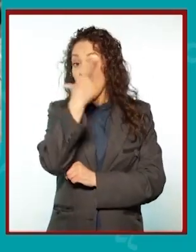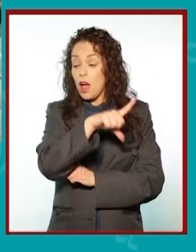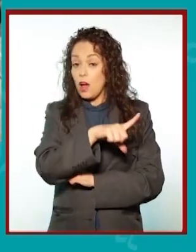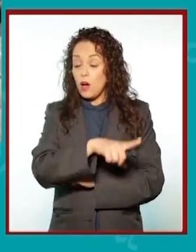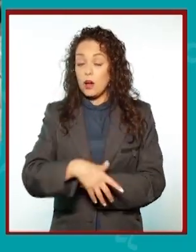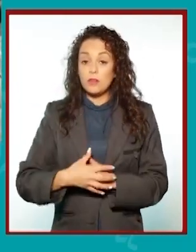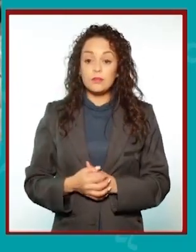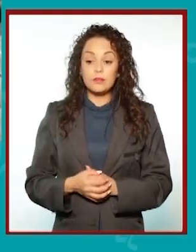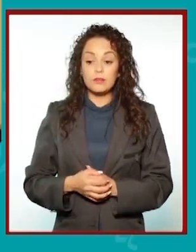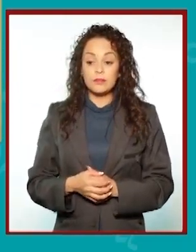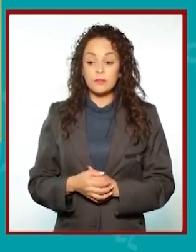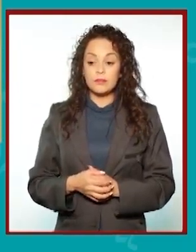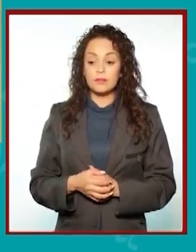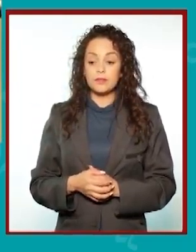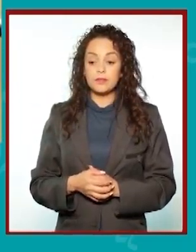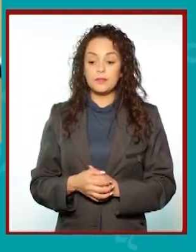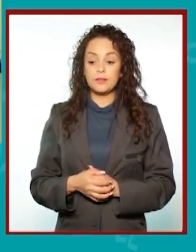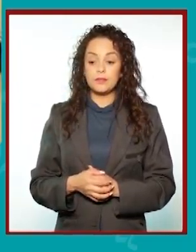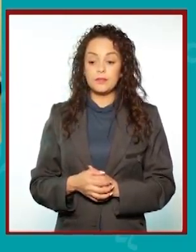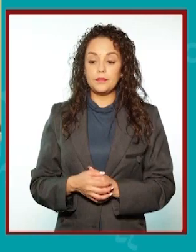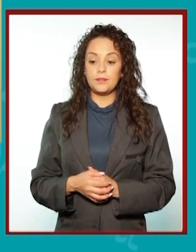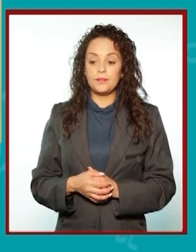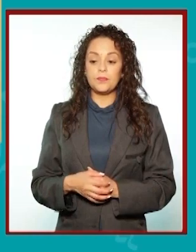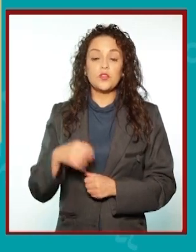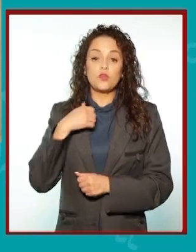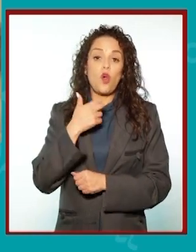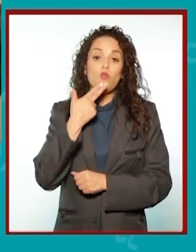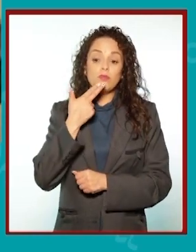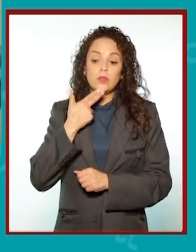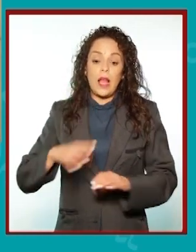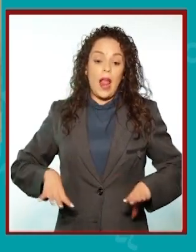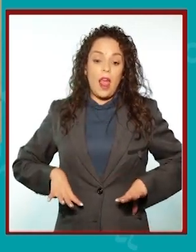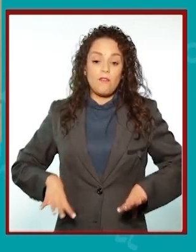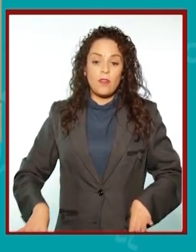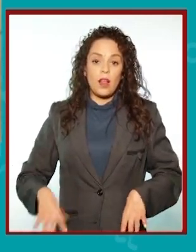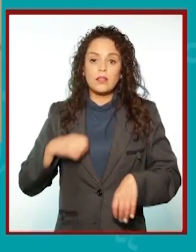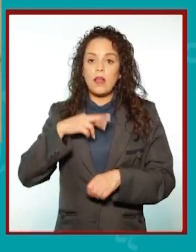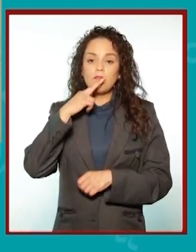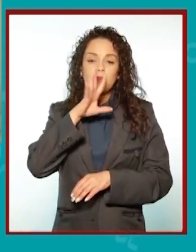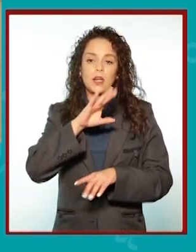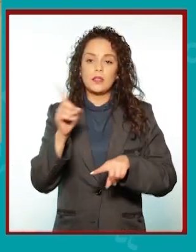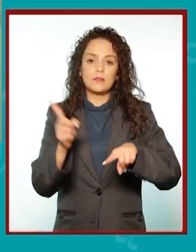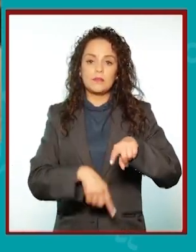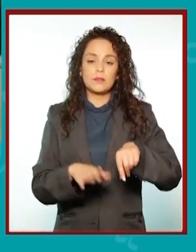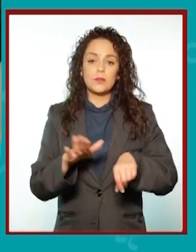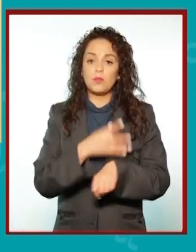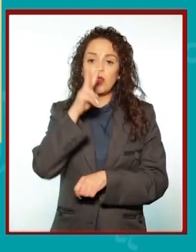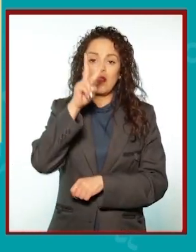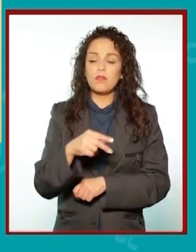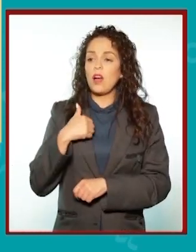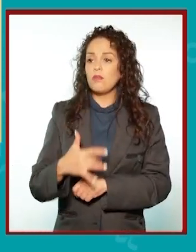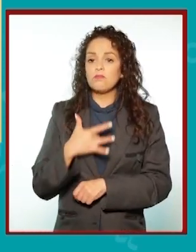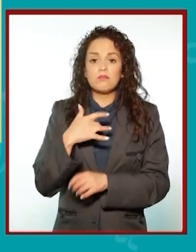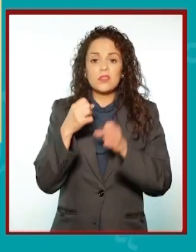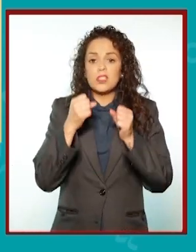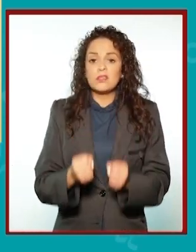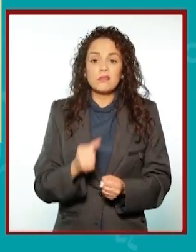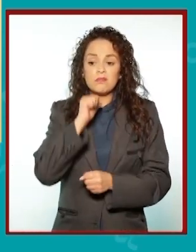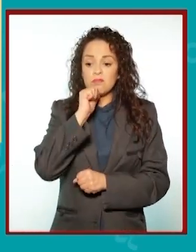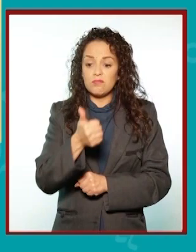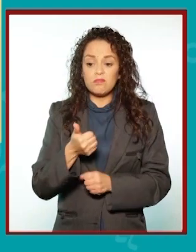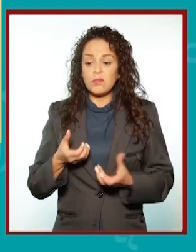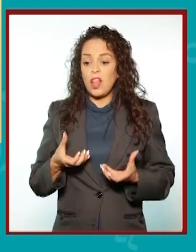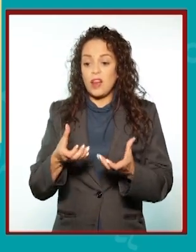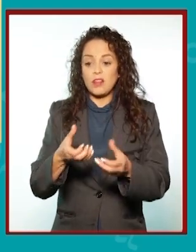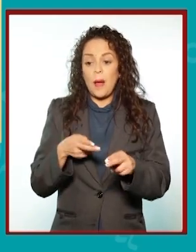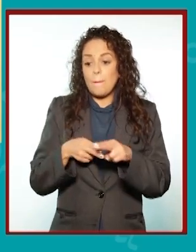fue bastante feo. Dejé de usar faldas, pues algo que me gustaba a mí lo dejé de hacer porque uno ya